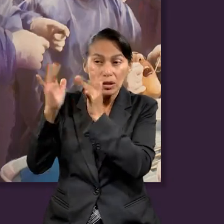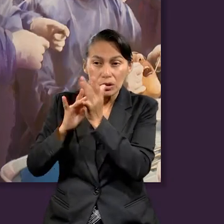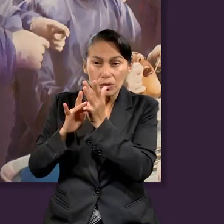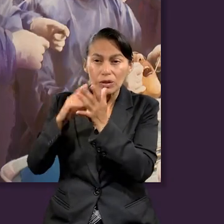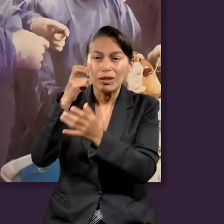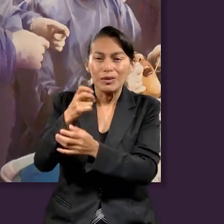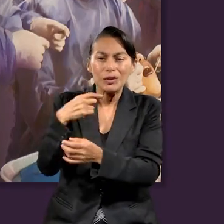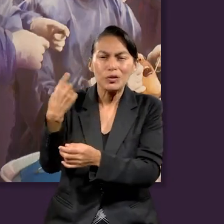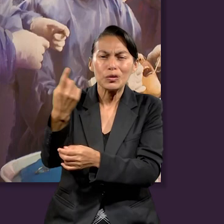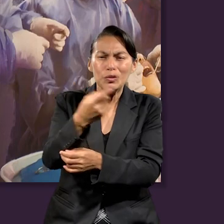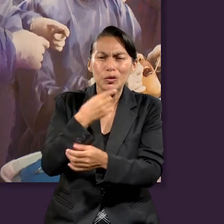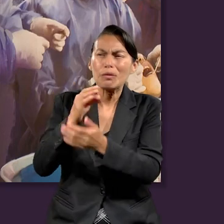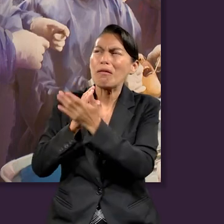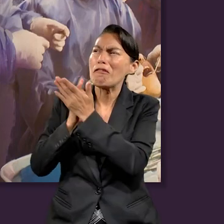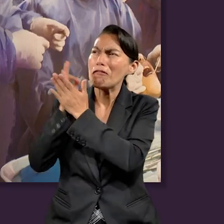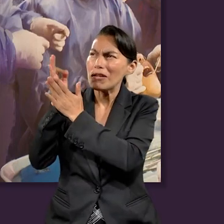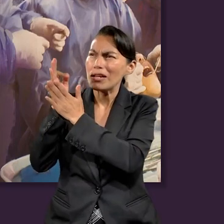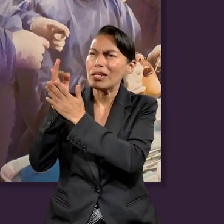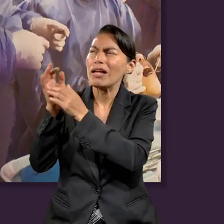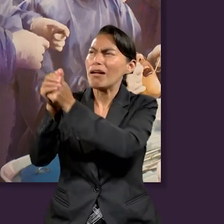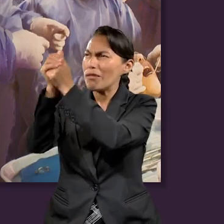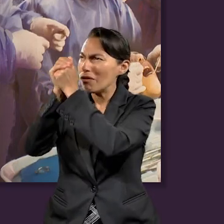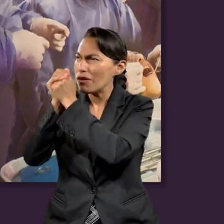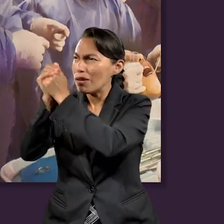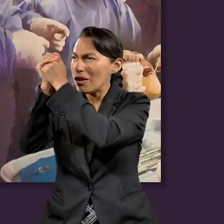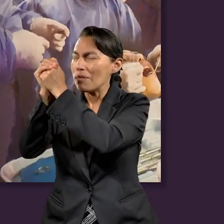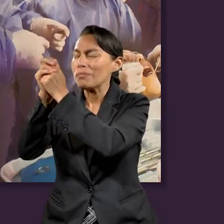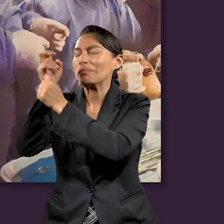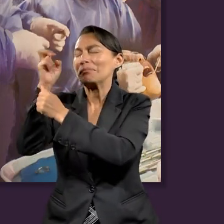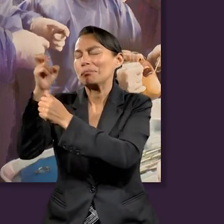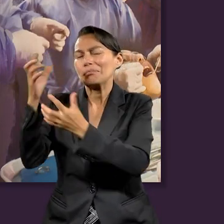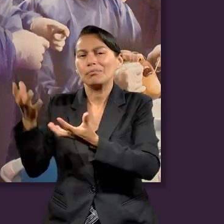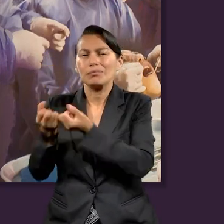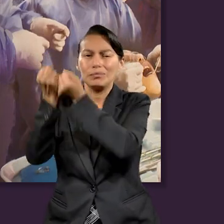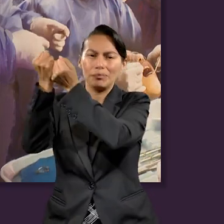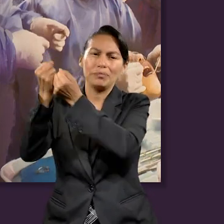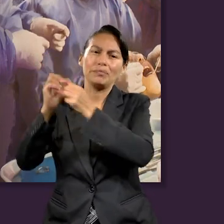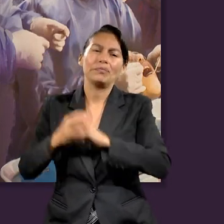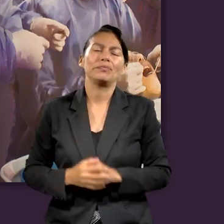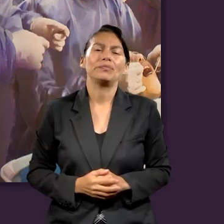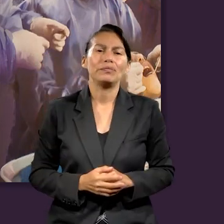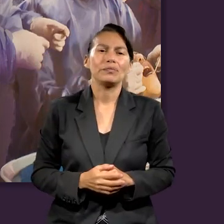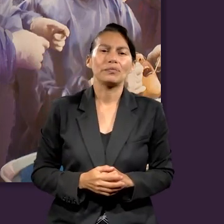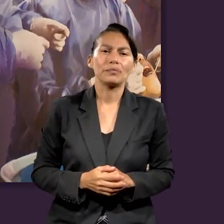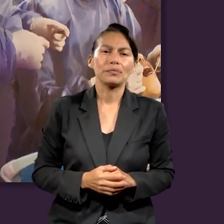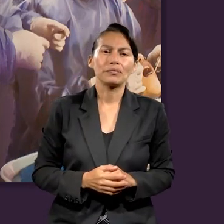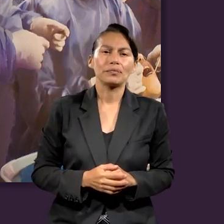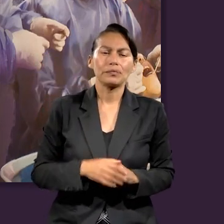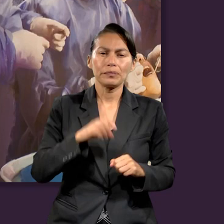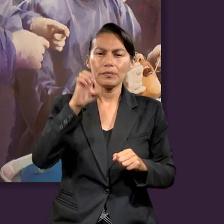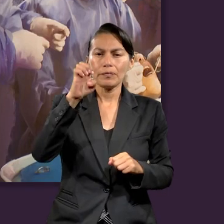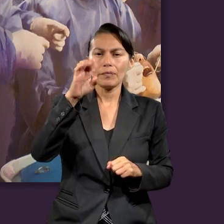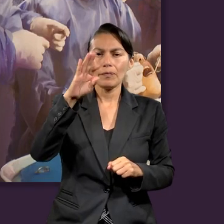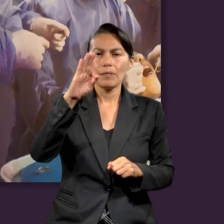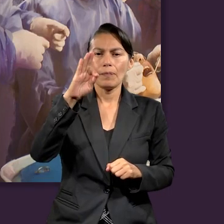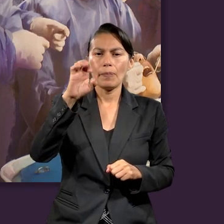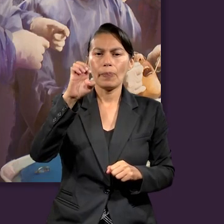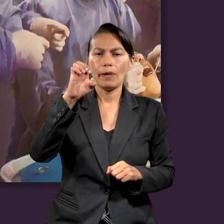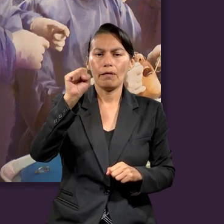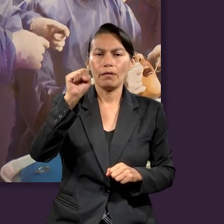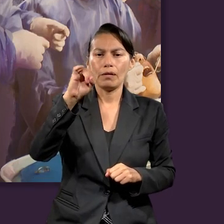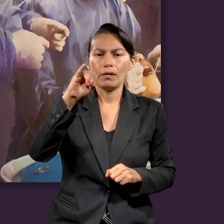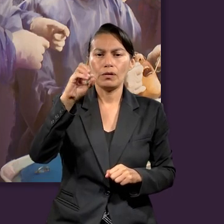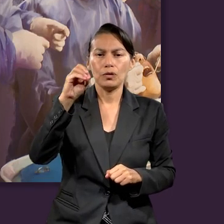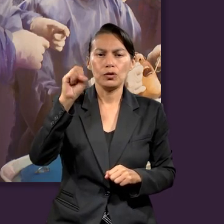el pueblo realmente es el que su adoración se centra en Dios. Y aquí es donde viene lo que dice Efesios